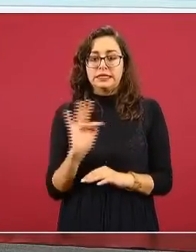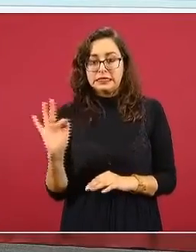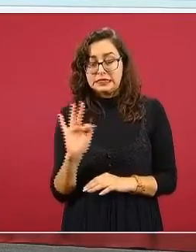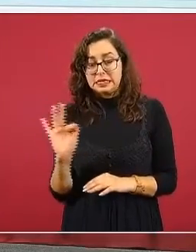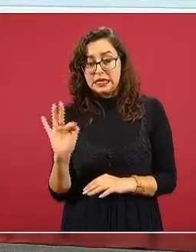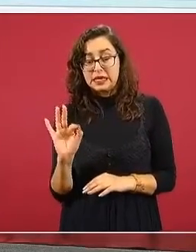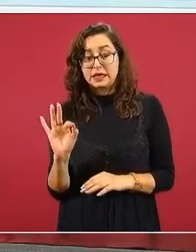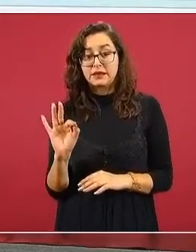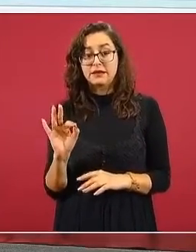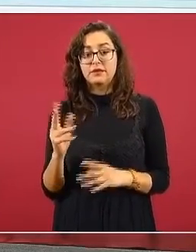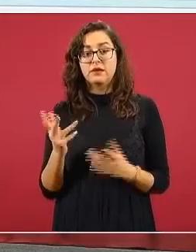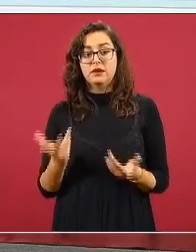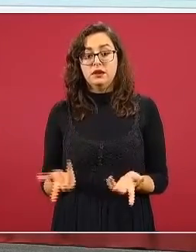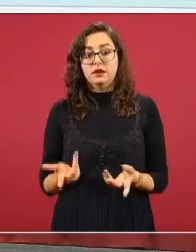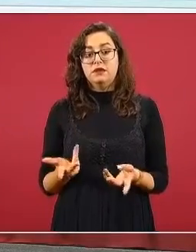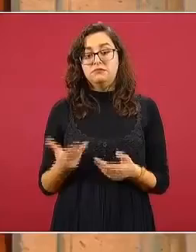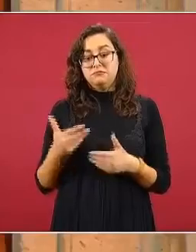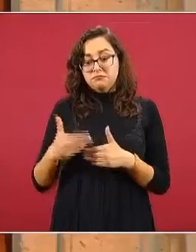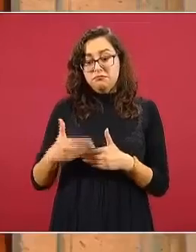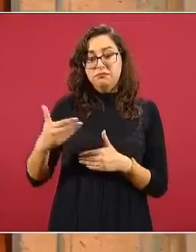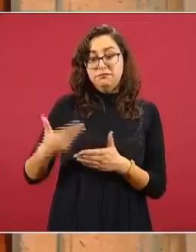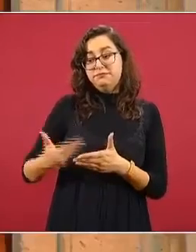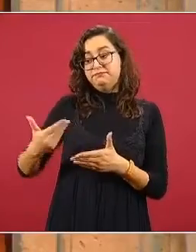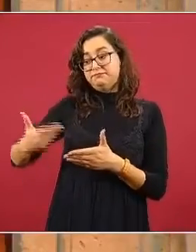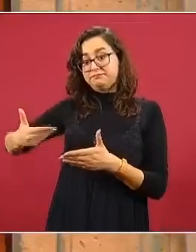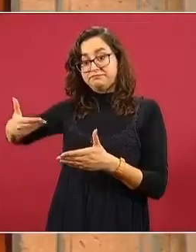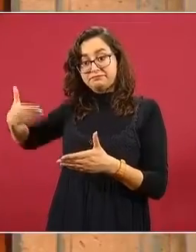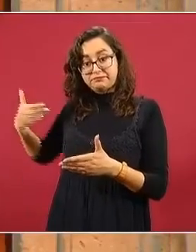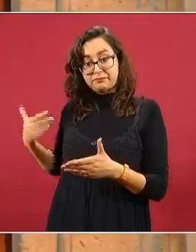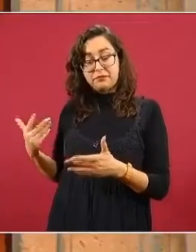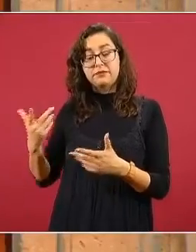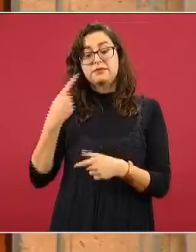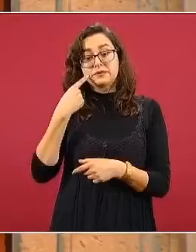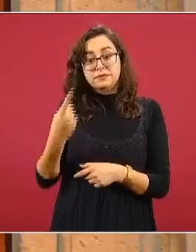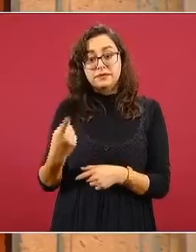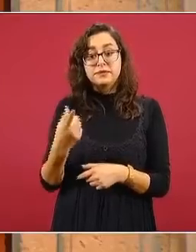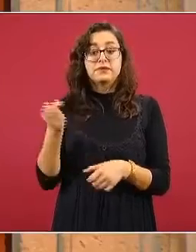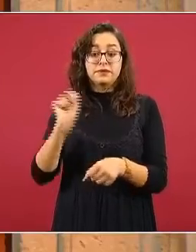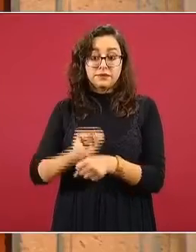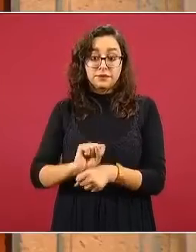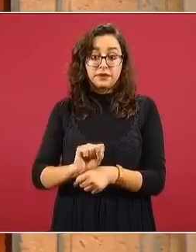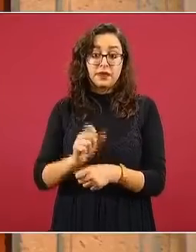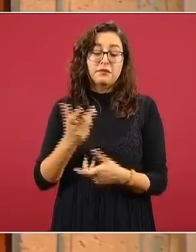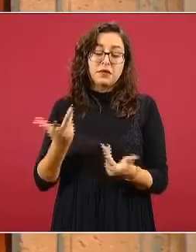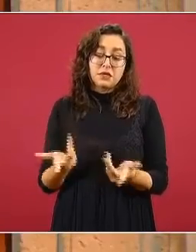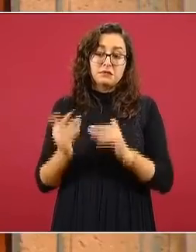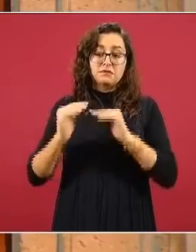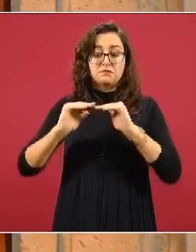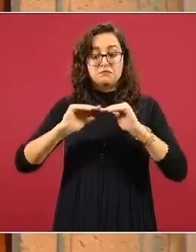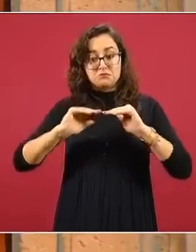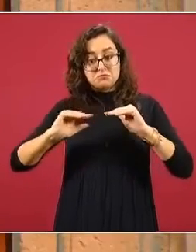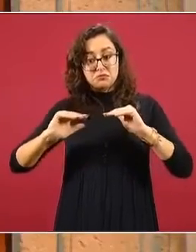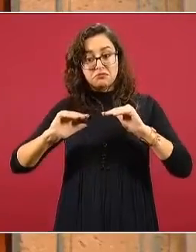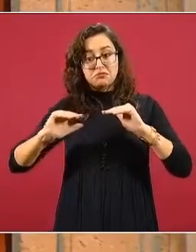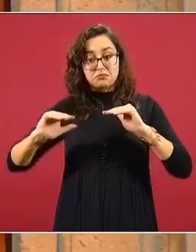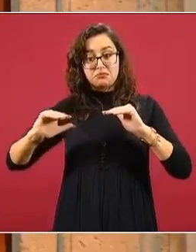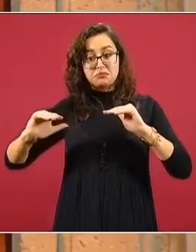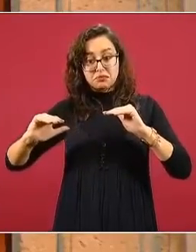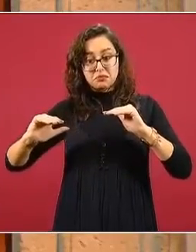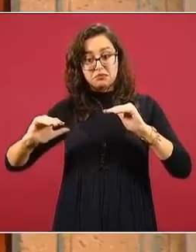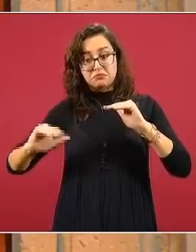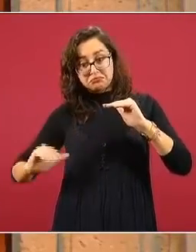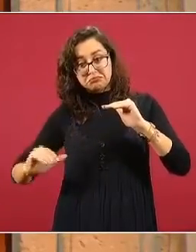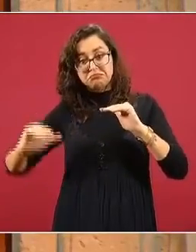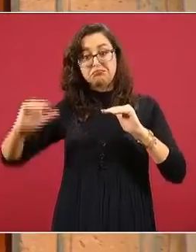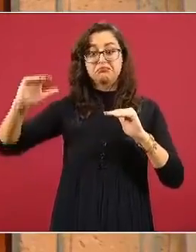ya lo hemos visto en semanas previas, poder tener o llegar a alguna meseta y luego ver la expectativa de lo que